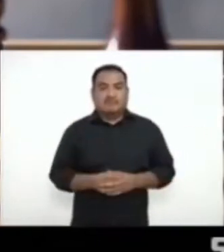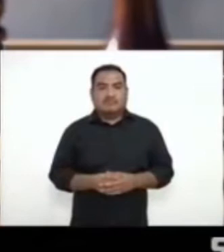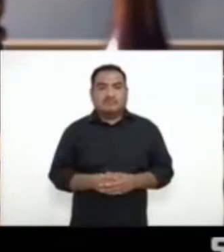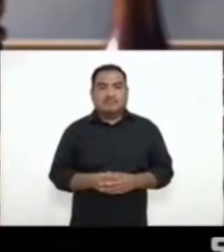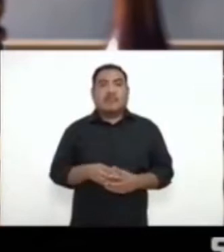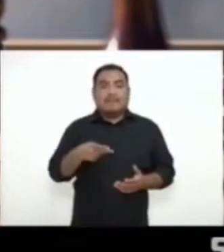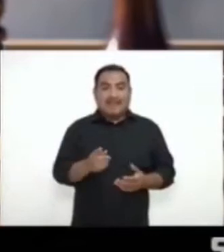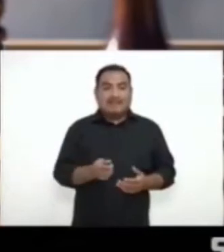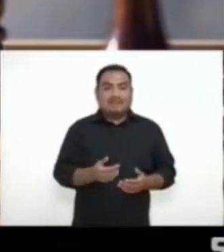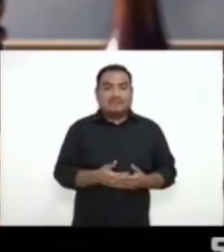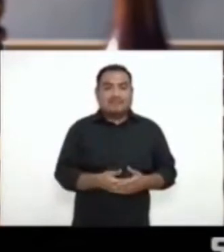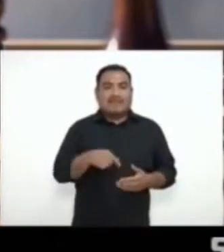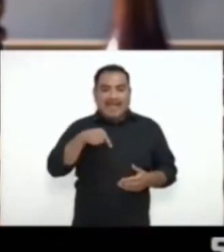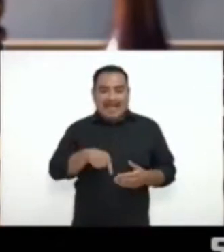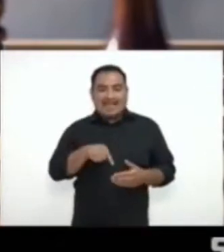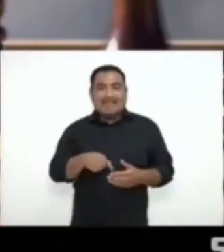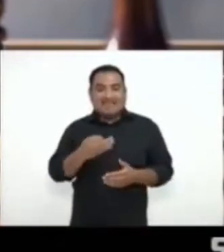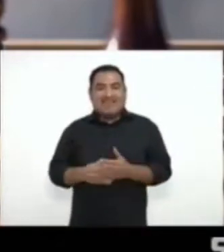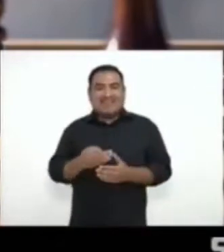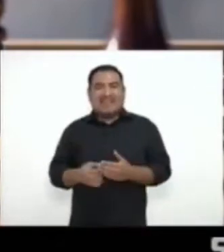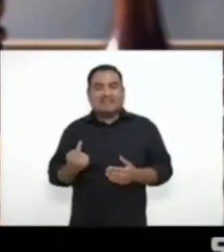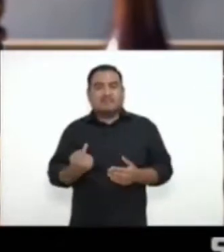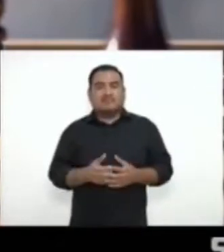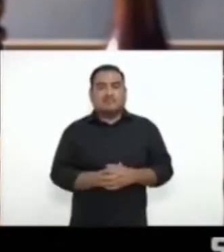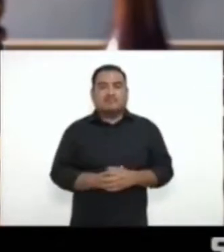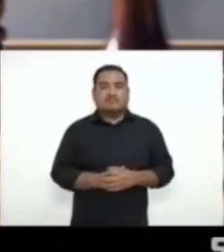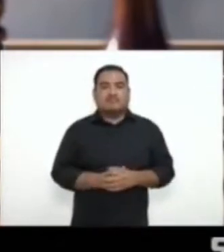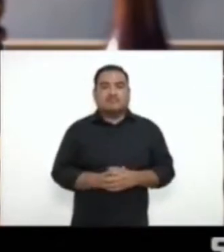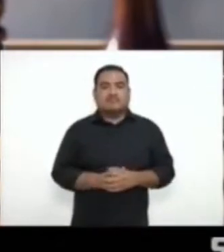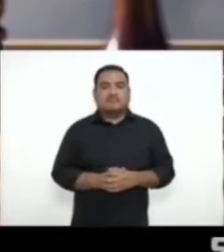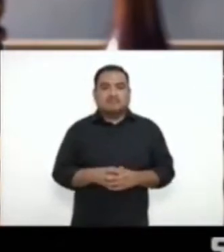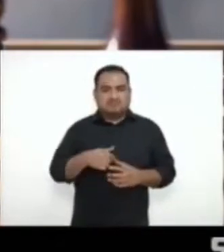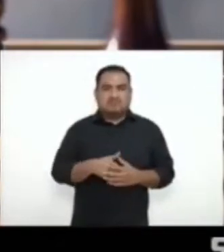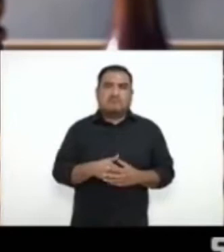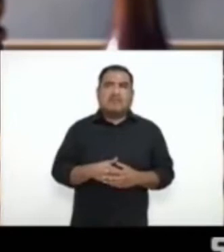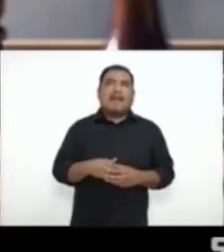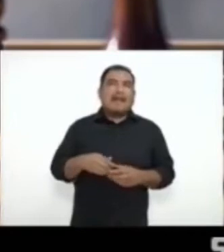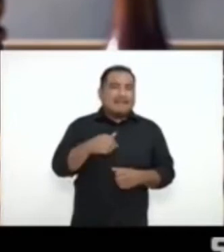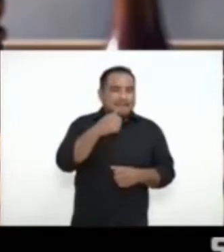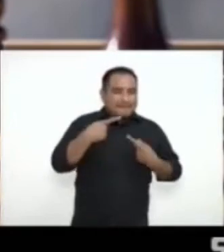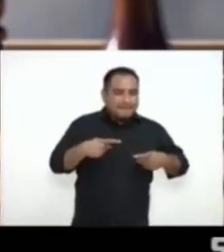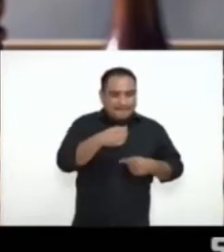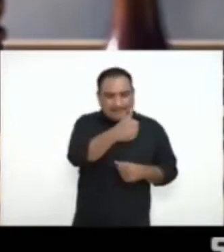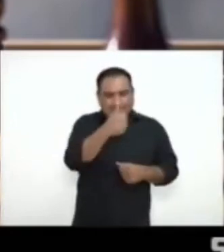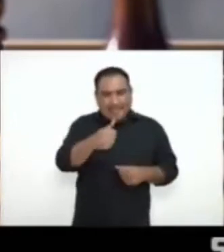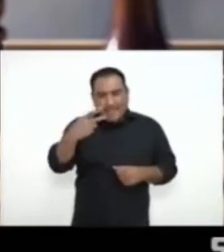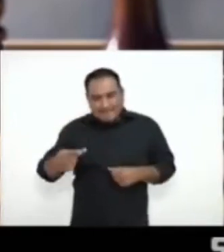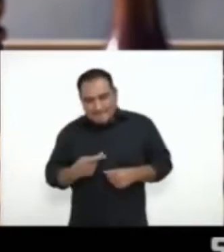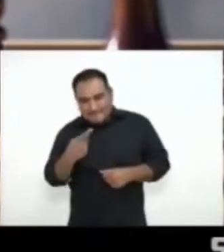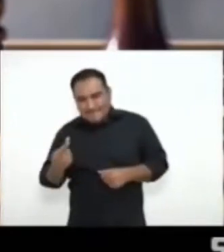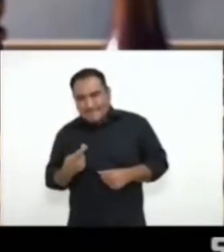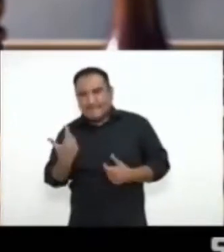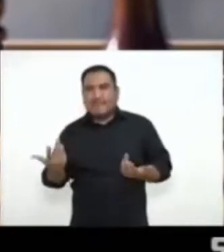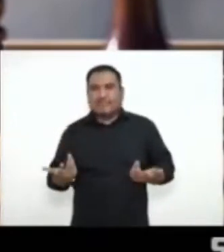una necesidad que no está siendo cubierta. Una de las preguntas para poder gestionar las